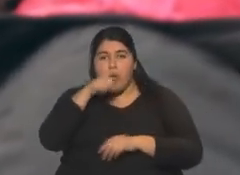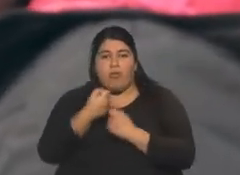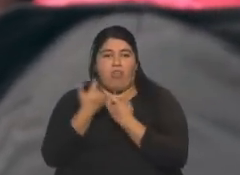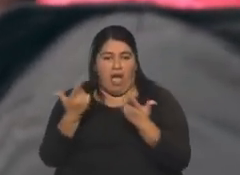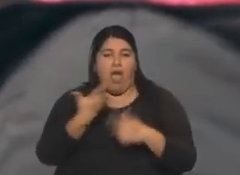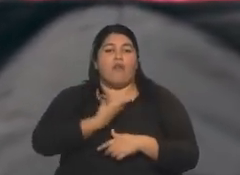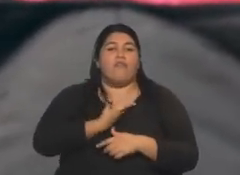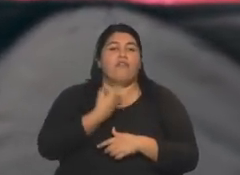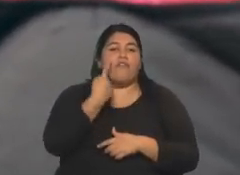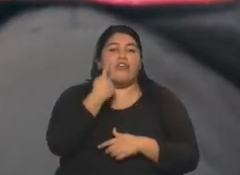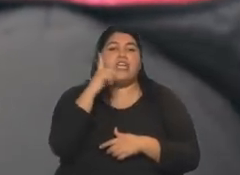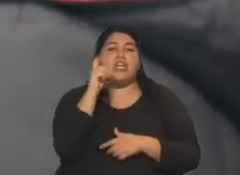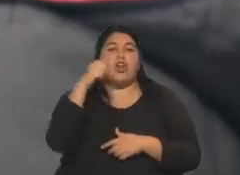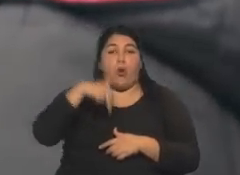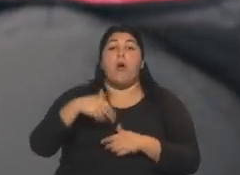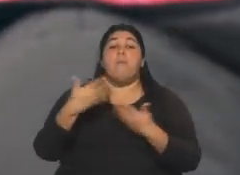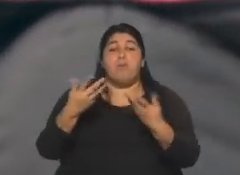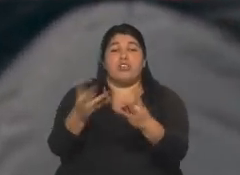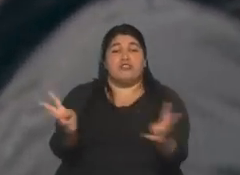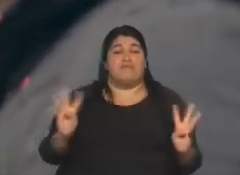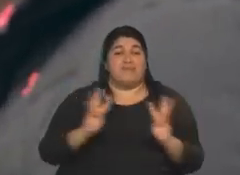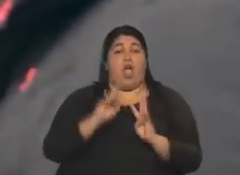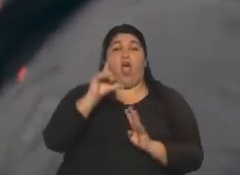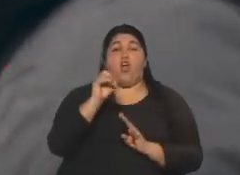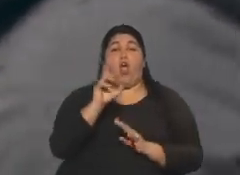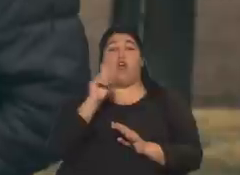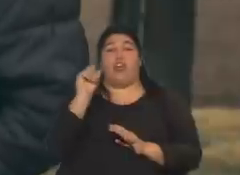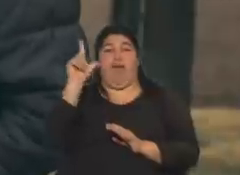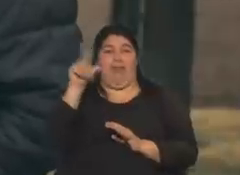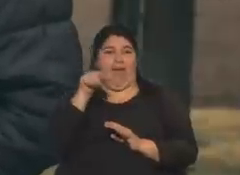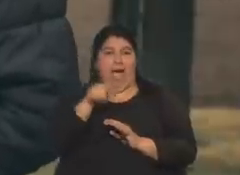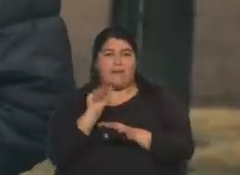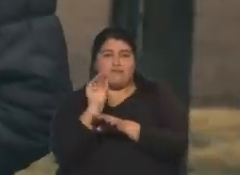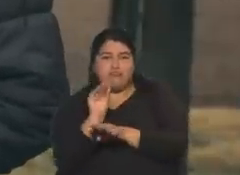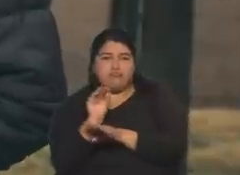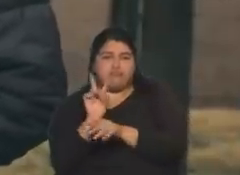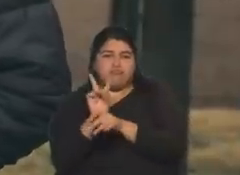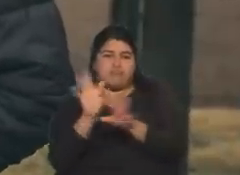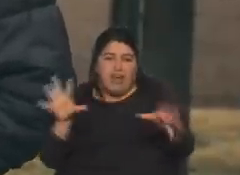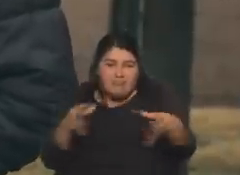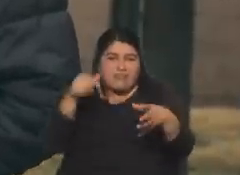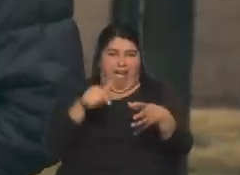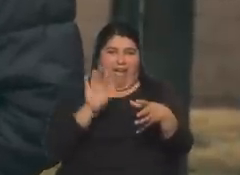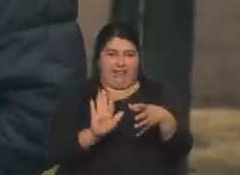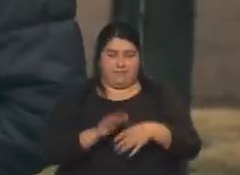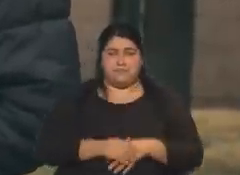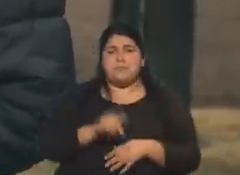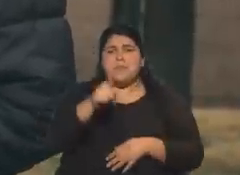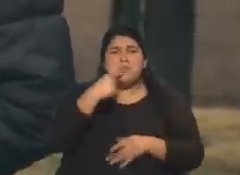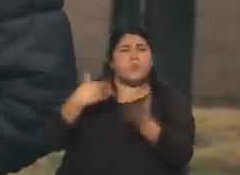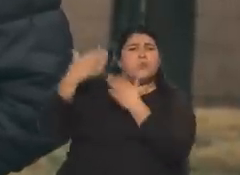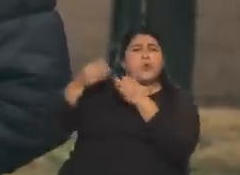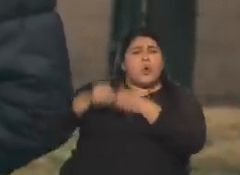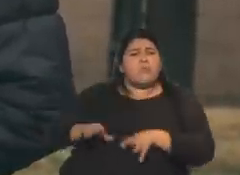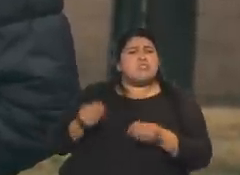por eso es la terminación a corral. Se los encierra en un corral y se los termina ahí. ¿Y eso en qué momento histórico comienza y cómo es el